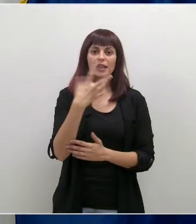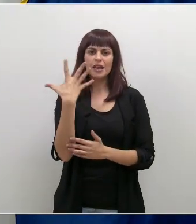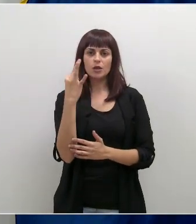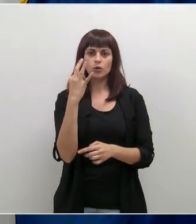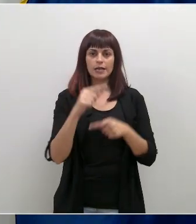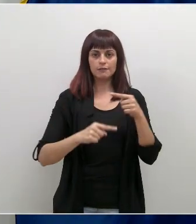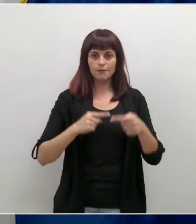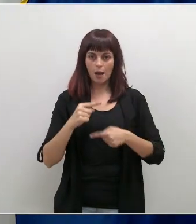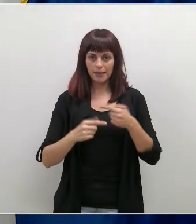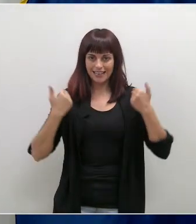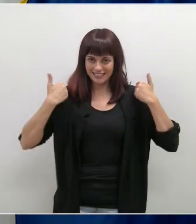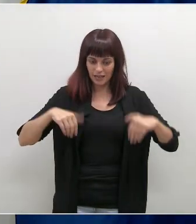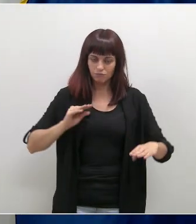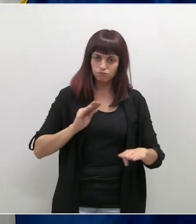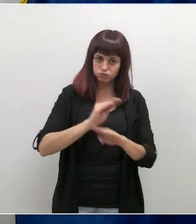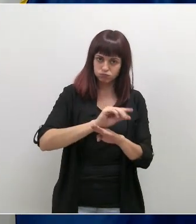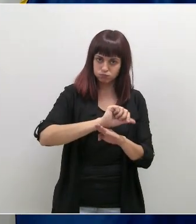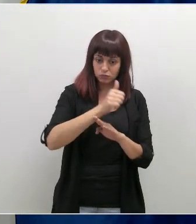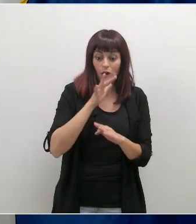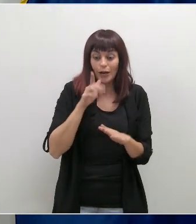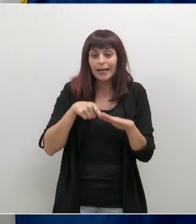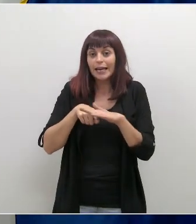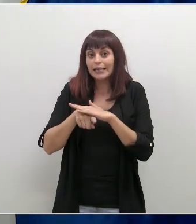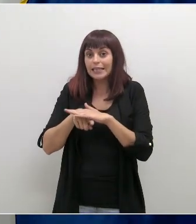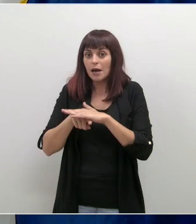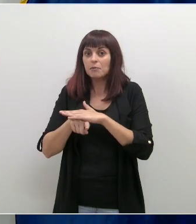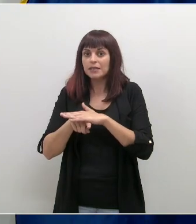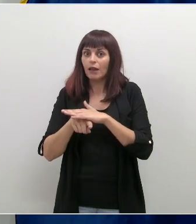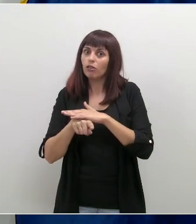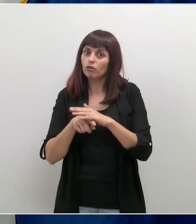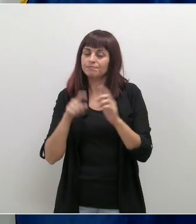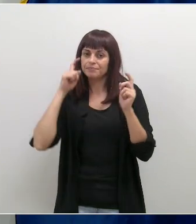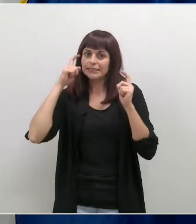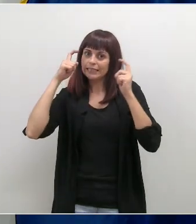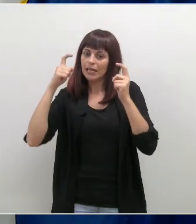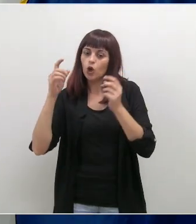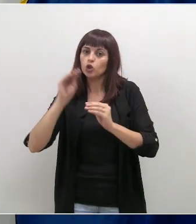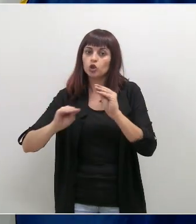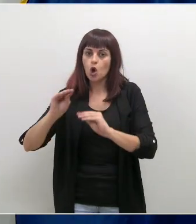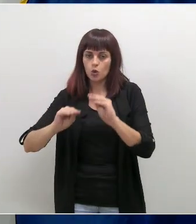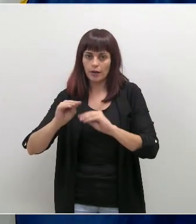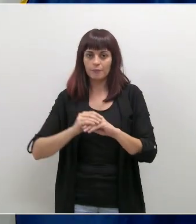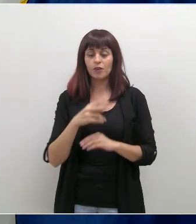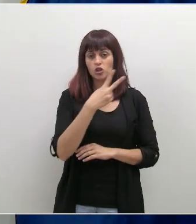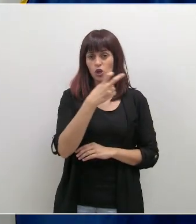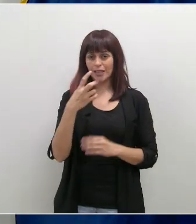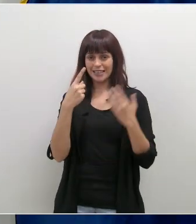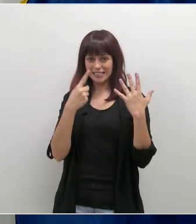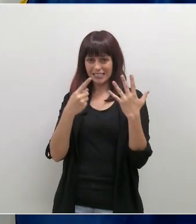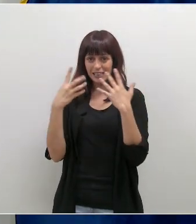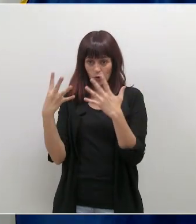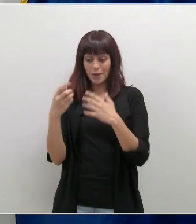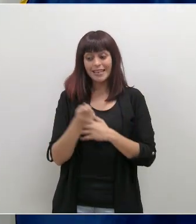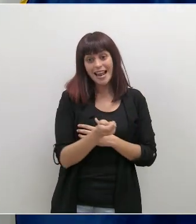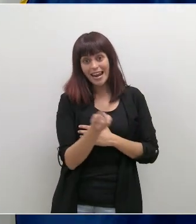familias, 250 ayudas. Están en tramitación en subsanación de reparos otras 269 y el resto se